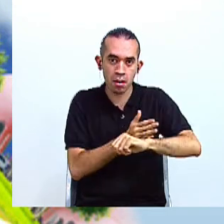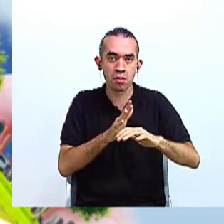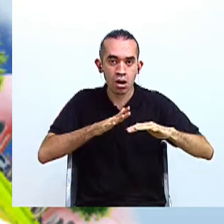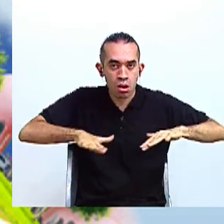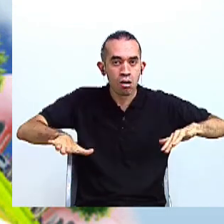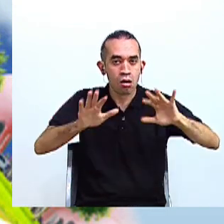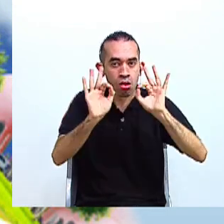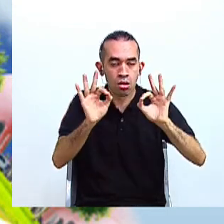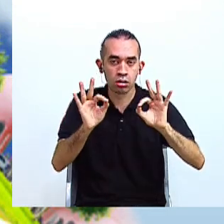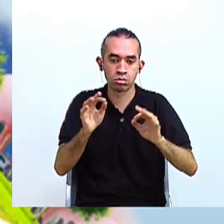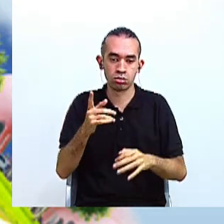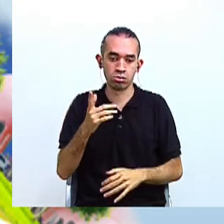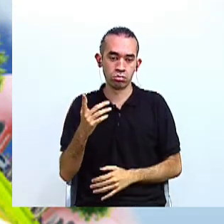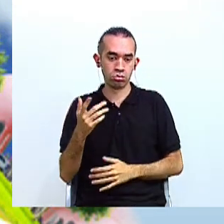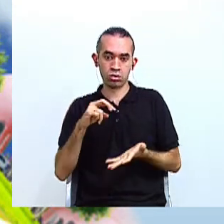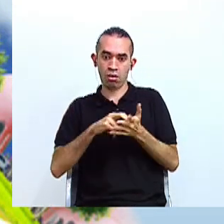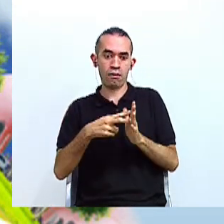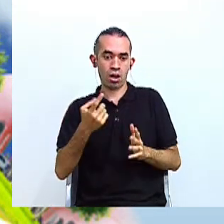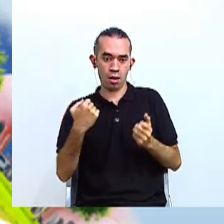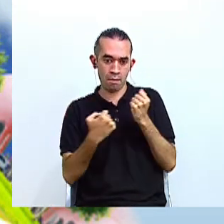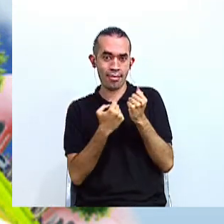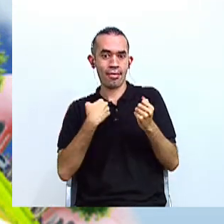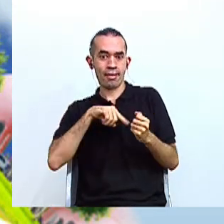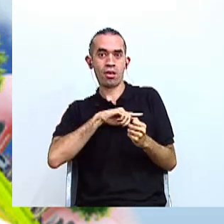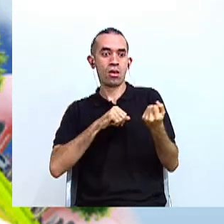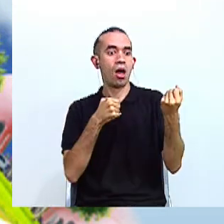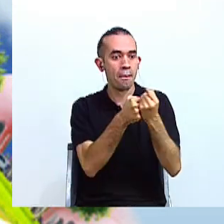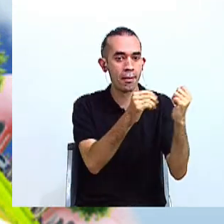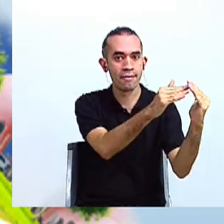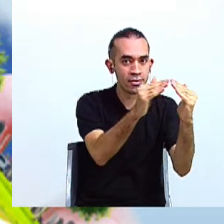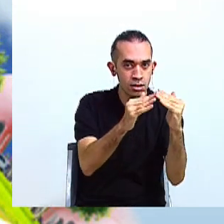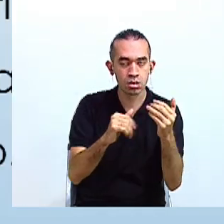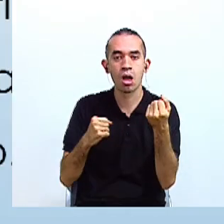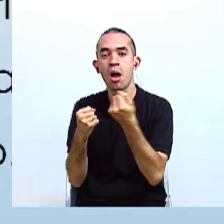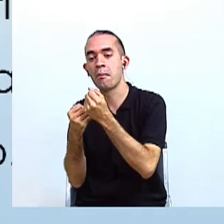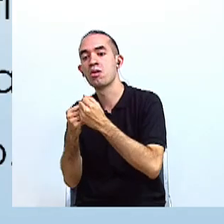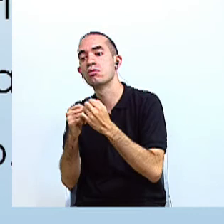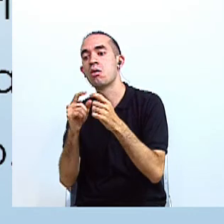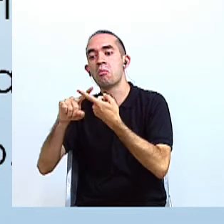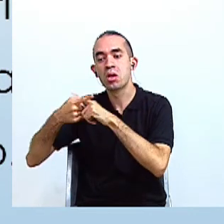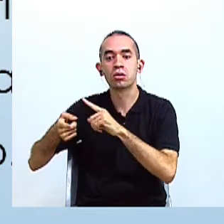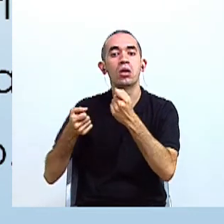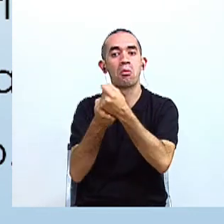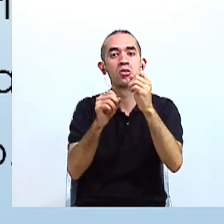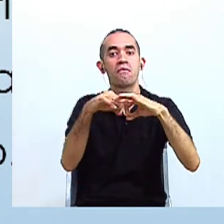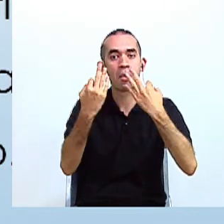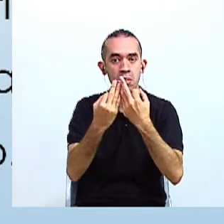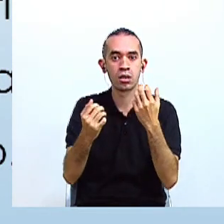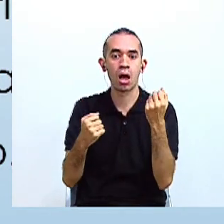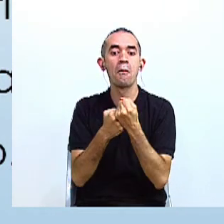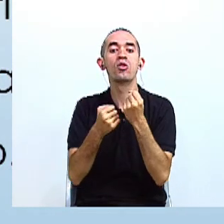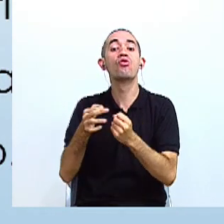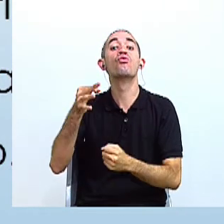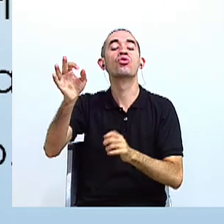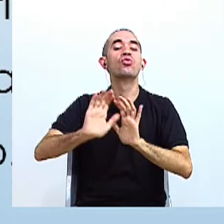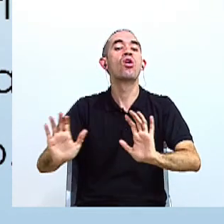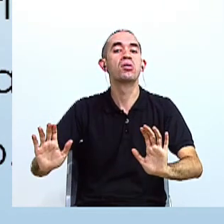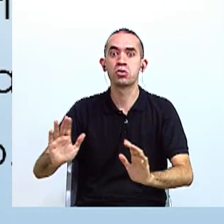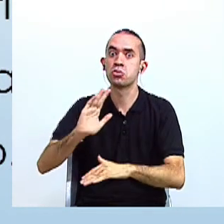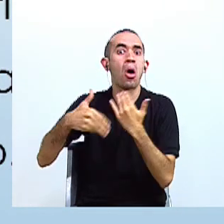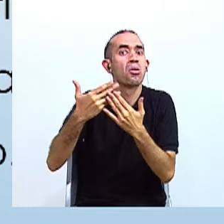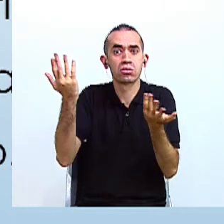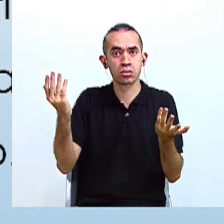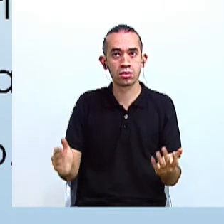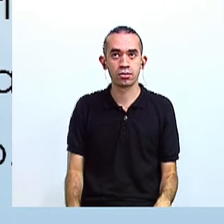por nuestros vecinos, amigos, familiares y por las futuras generaciones. Encontré por ahí una reflexión que